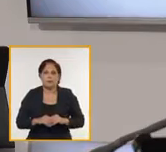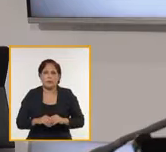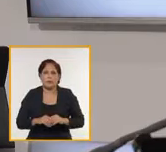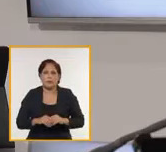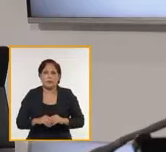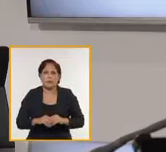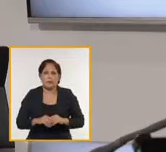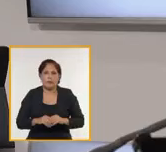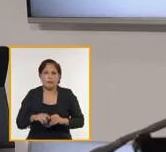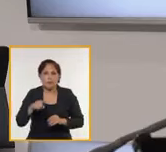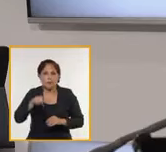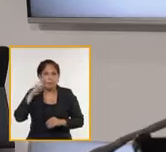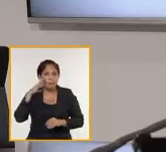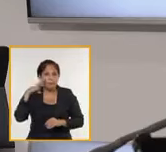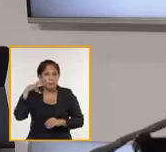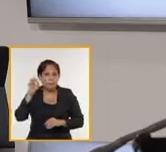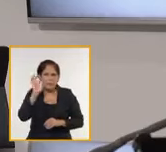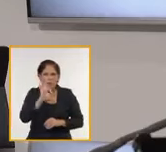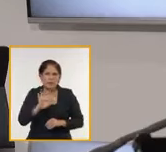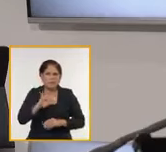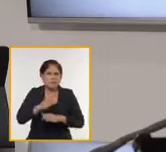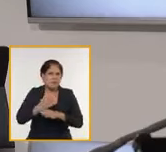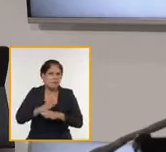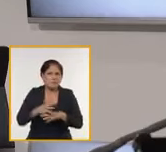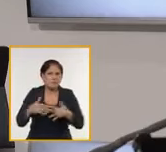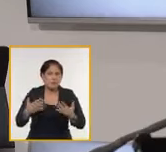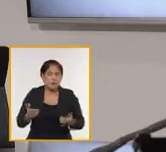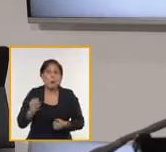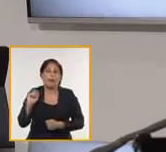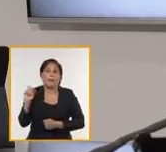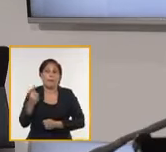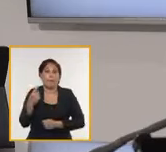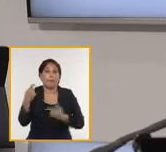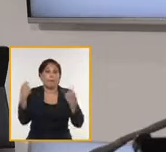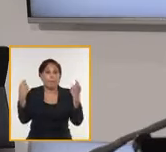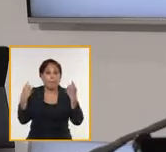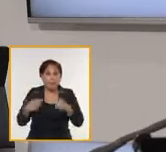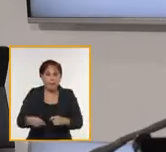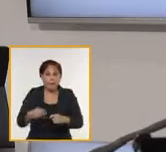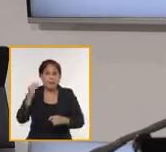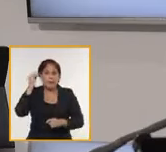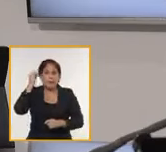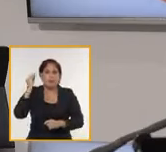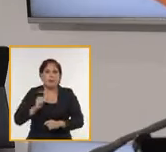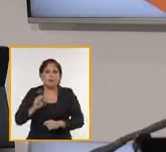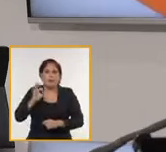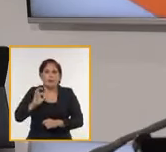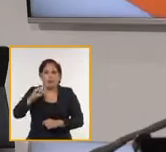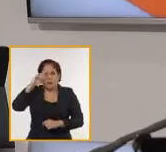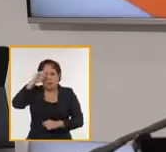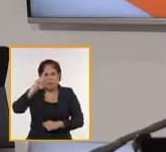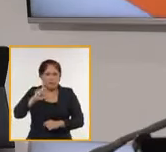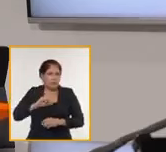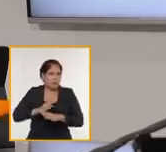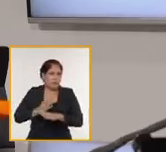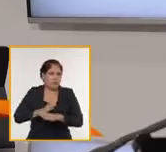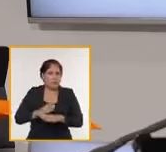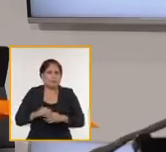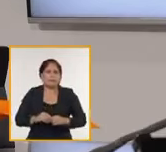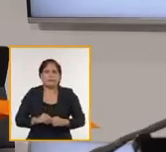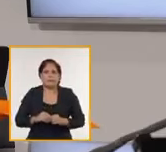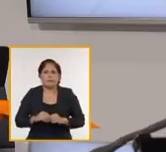la esencia de esta organización, primero tenemos que partir que es una